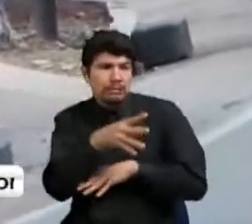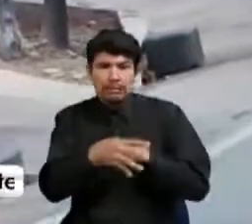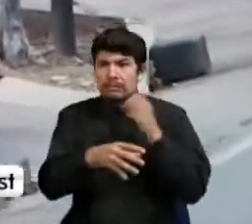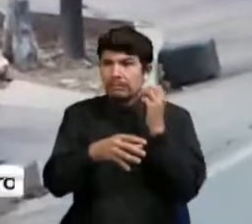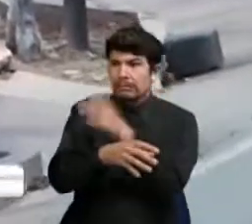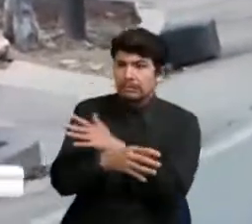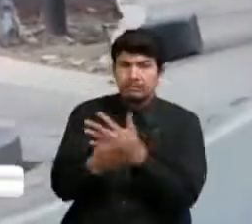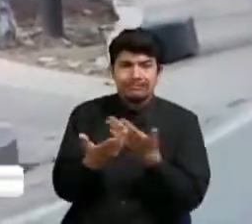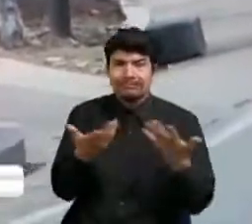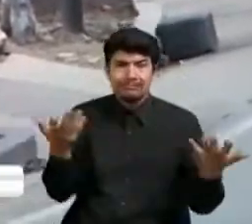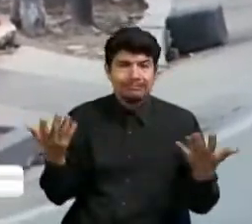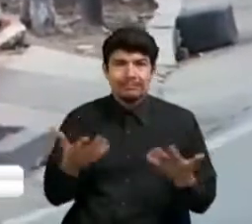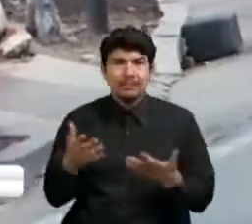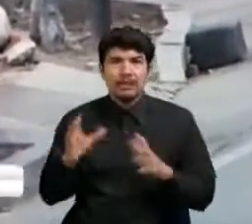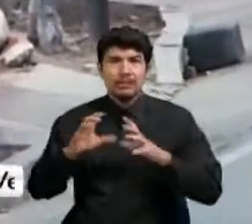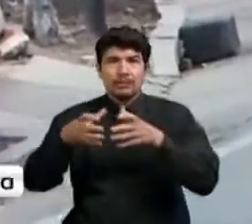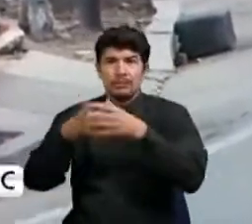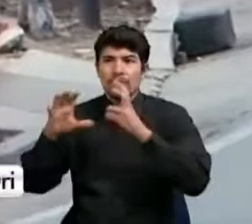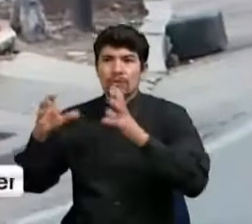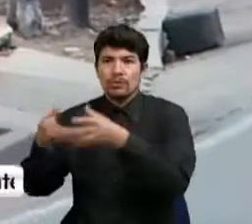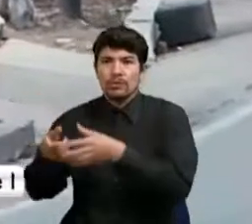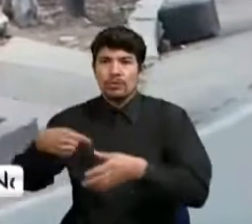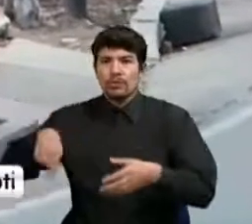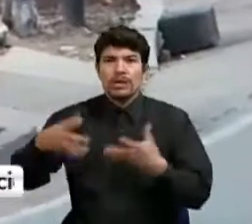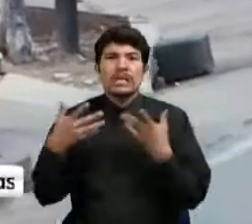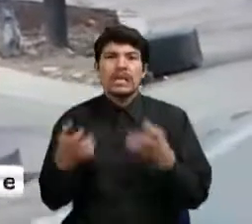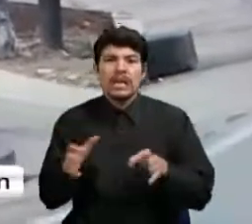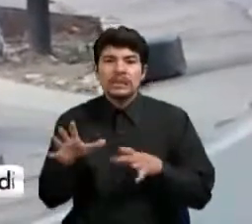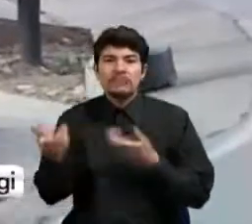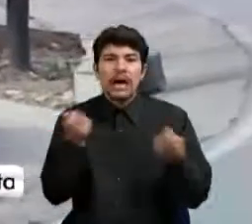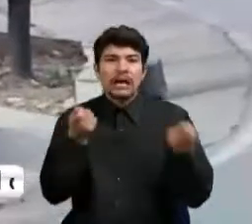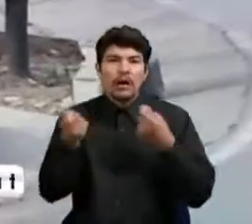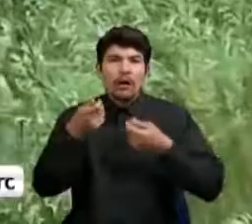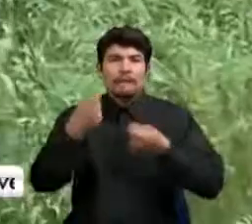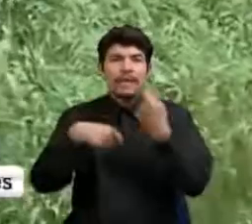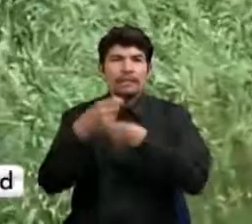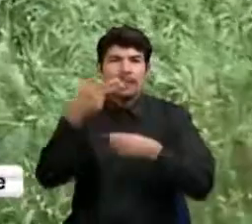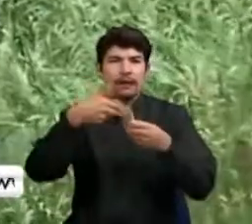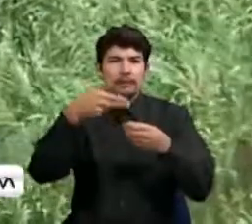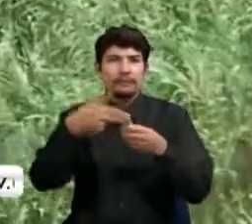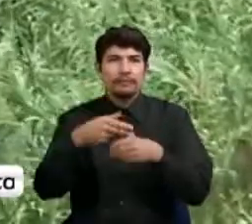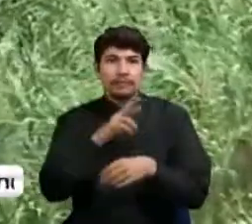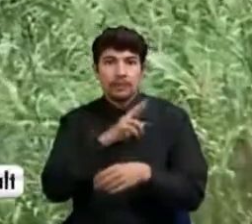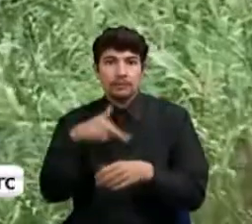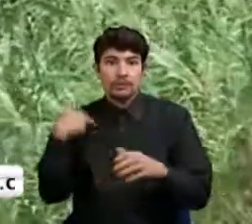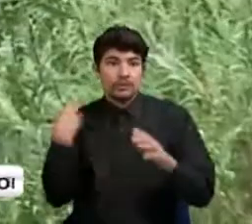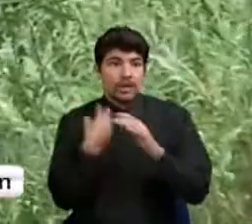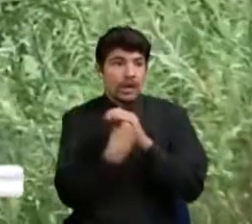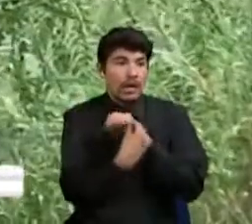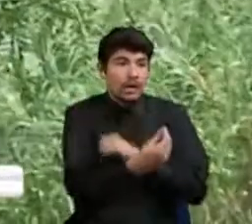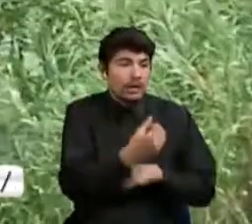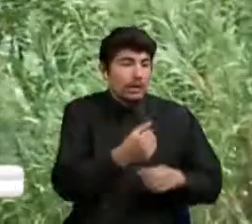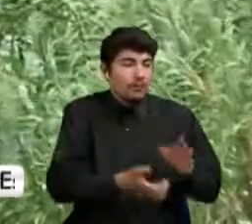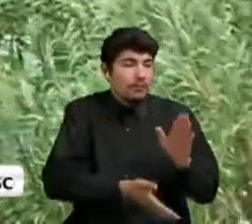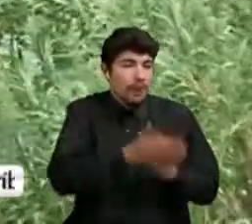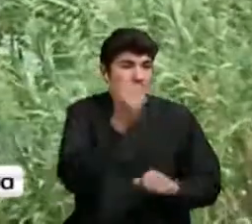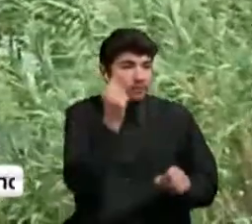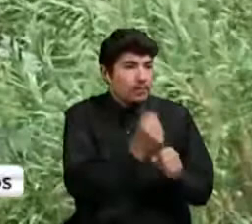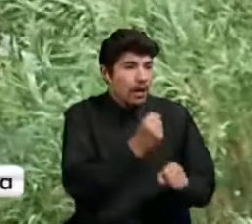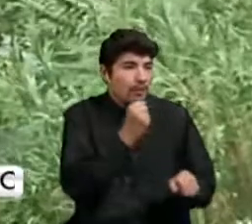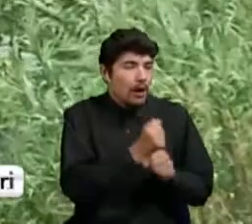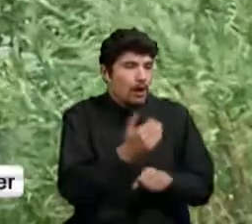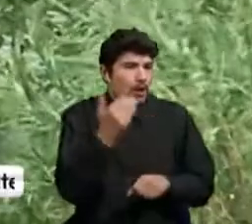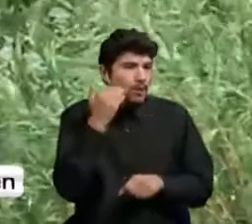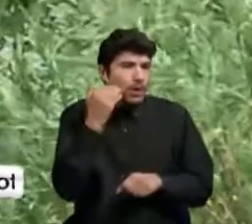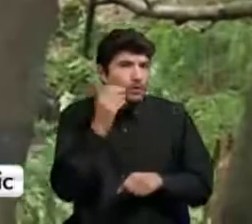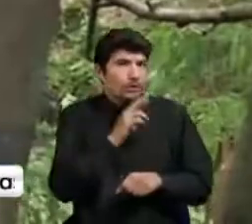contra el otro grupo criminal. Íbamos saliendo nosotros a nuestras labores rutinarias cuando